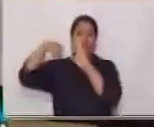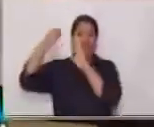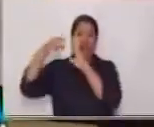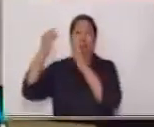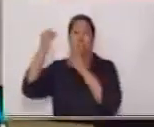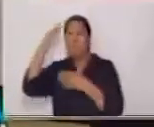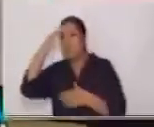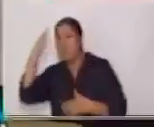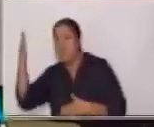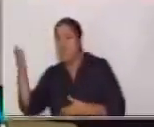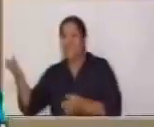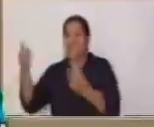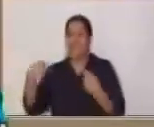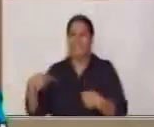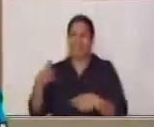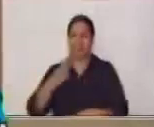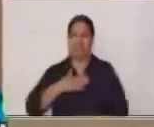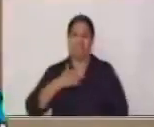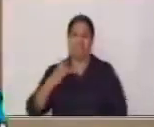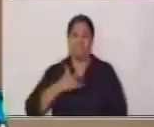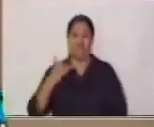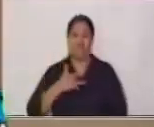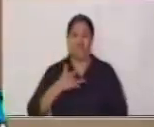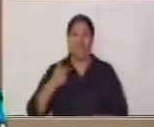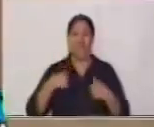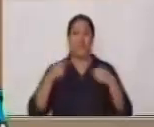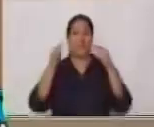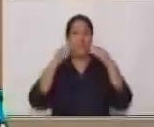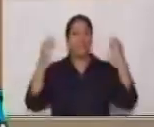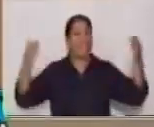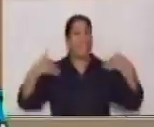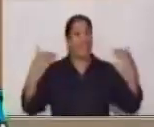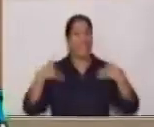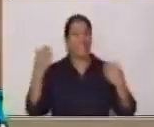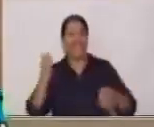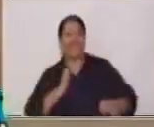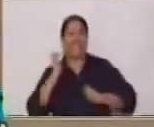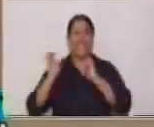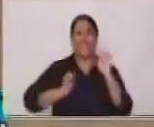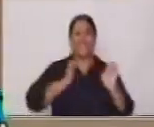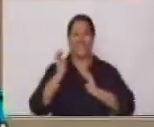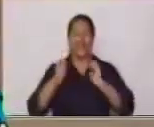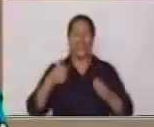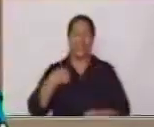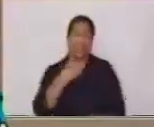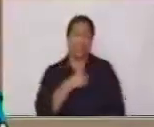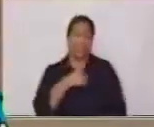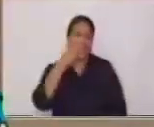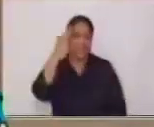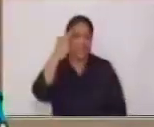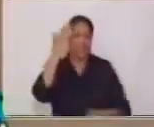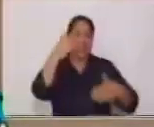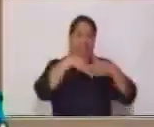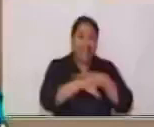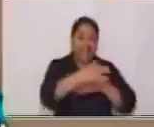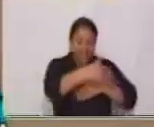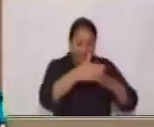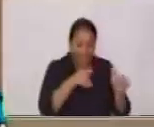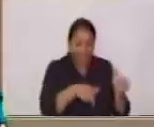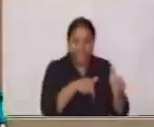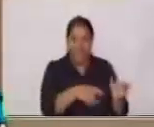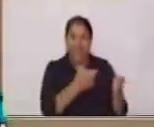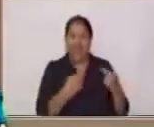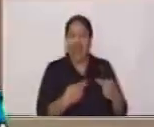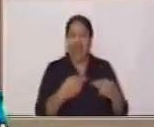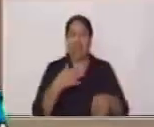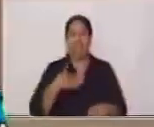regalo. Mis sentimientos, yo estaba muy emocionada. Quería saber qué había dentro de mi regalo. Mis